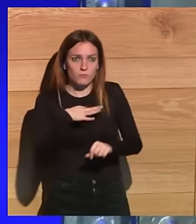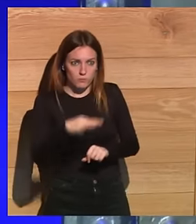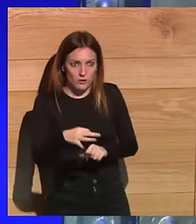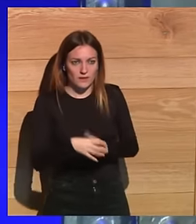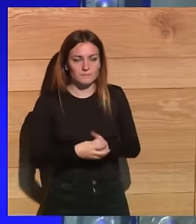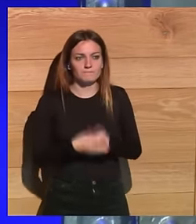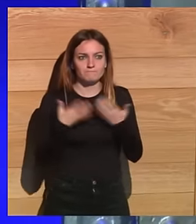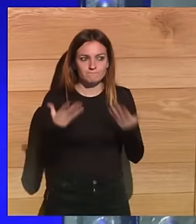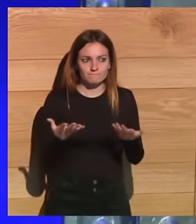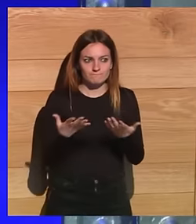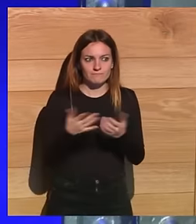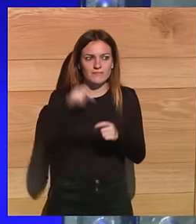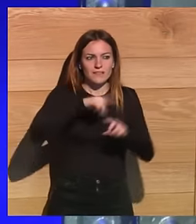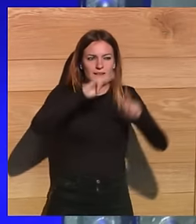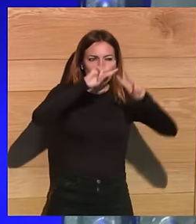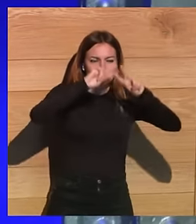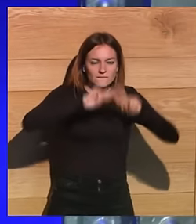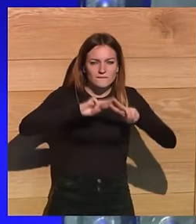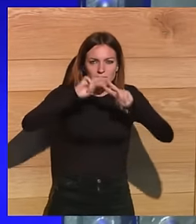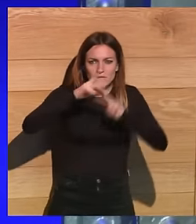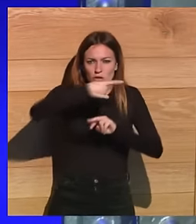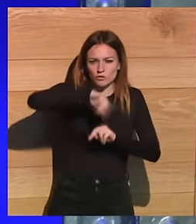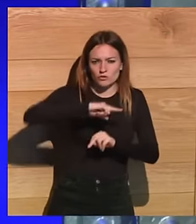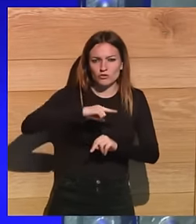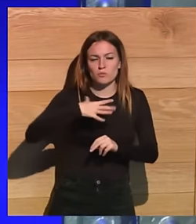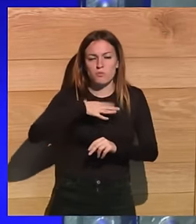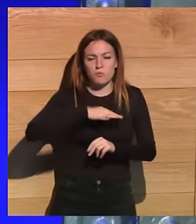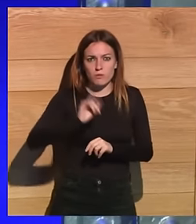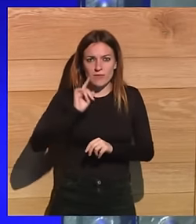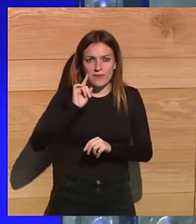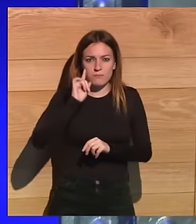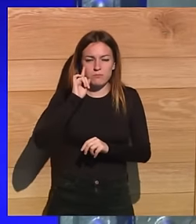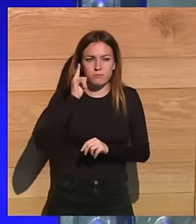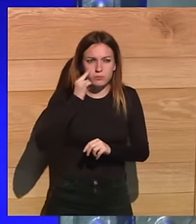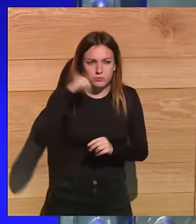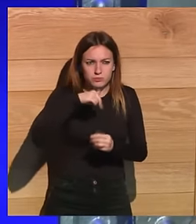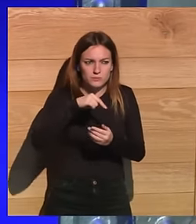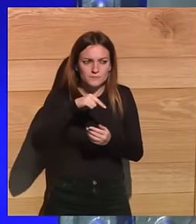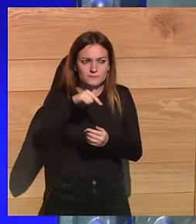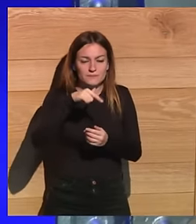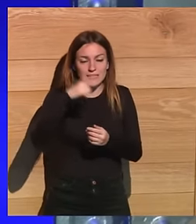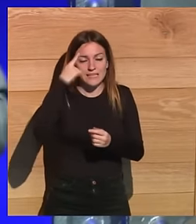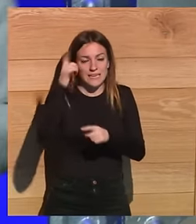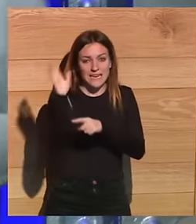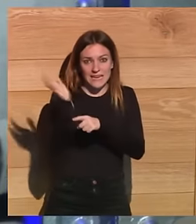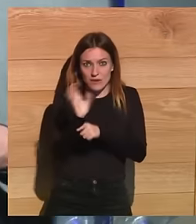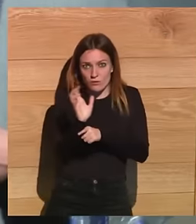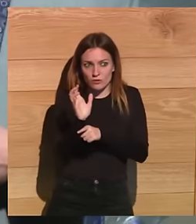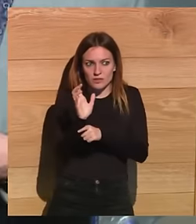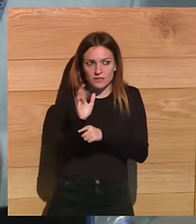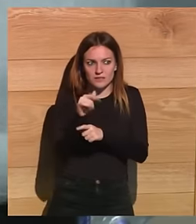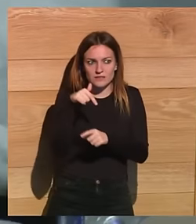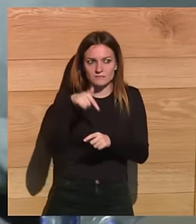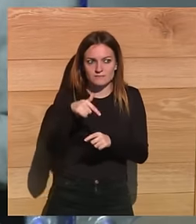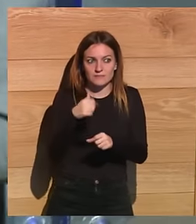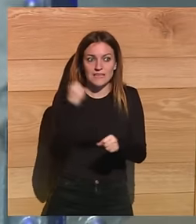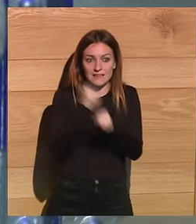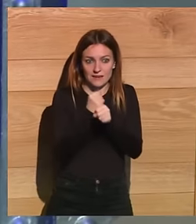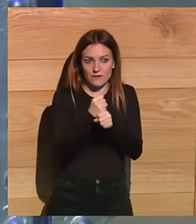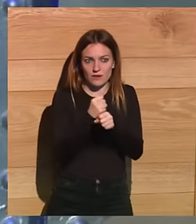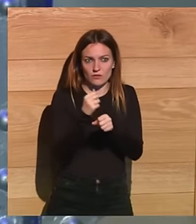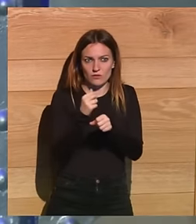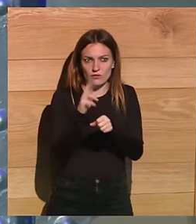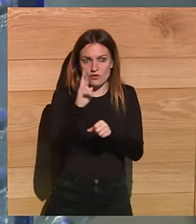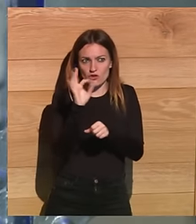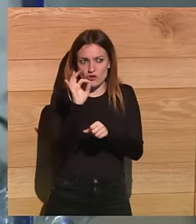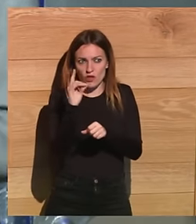Pero con esta exploración podemos registrar desde las neuronas, y esto es el trabajo de Rodrigo Cuyán